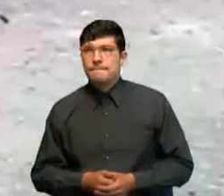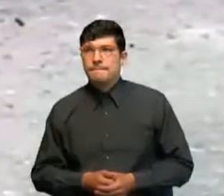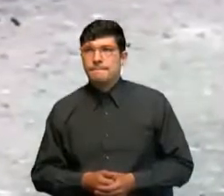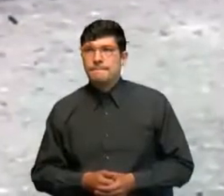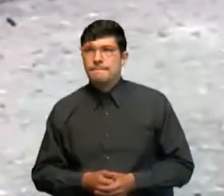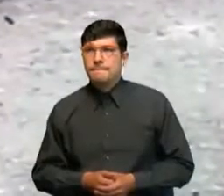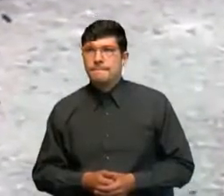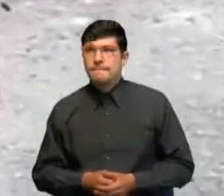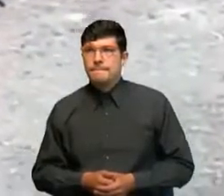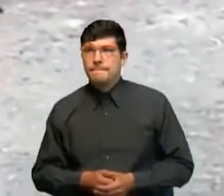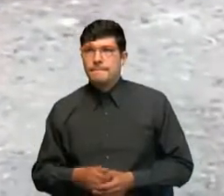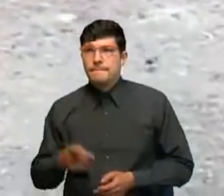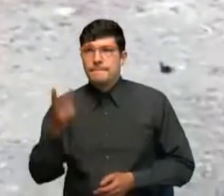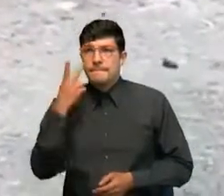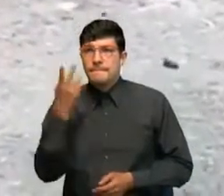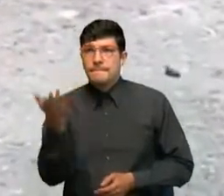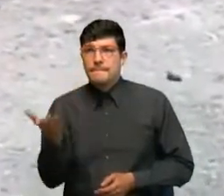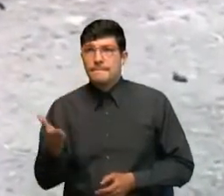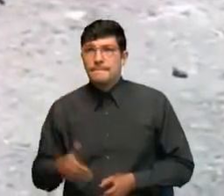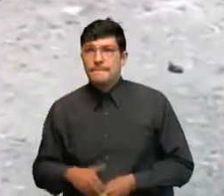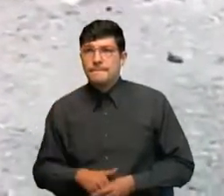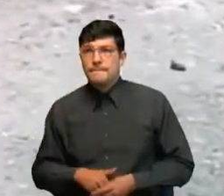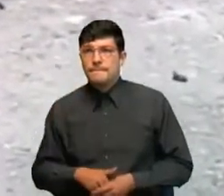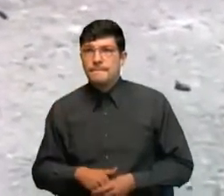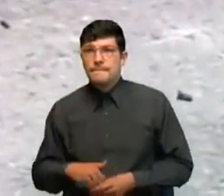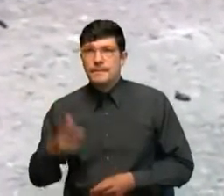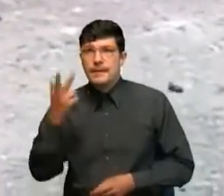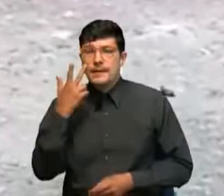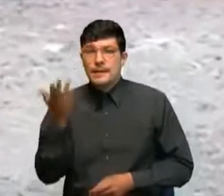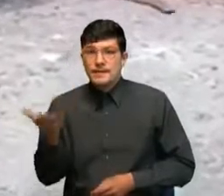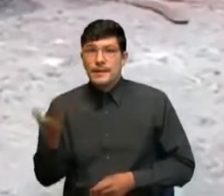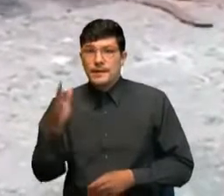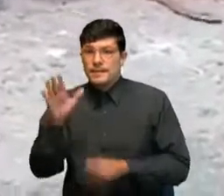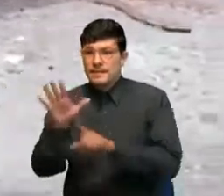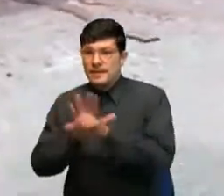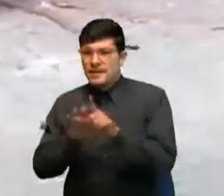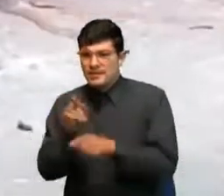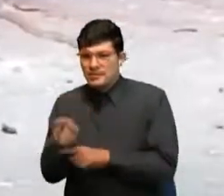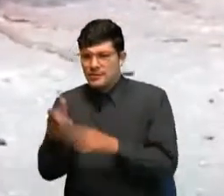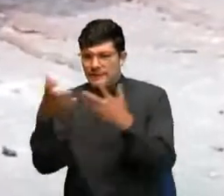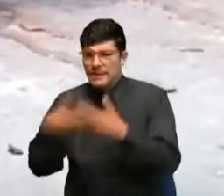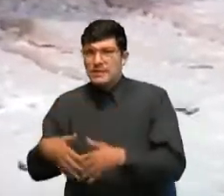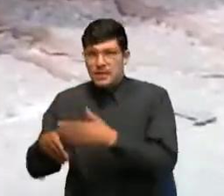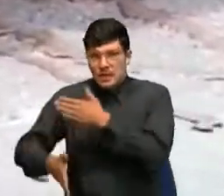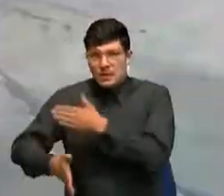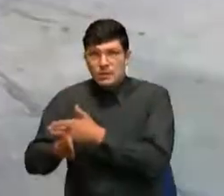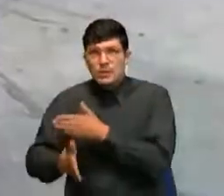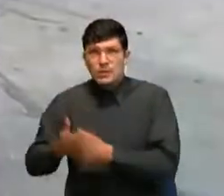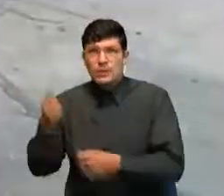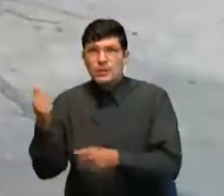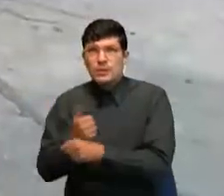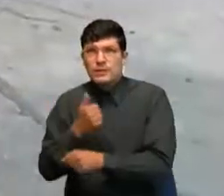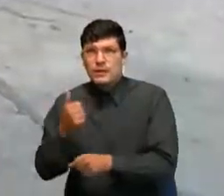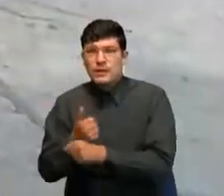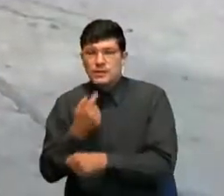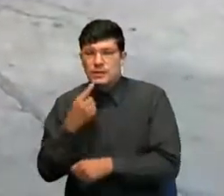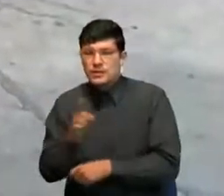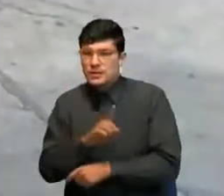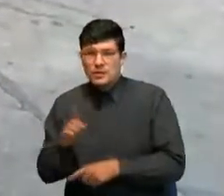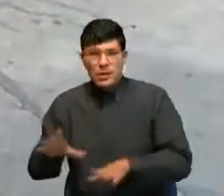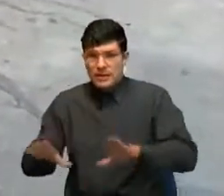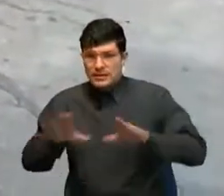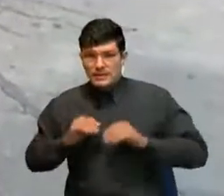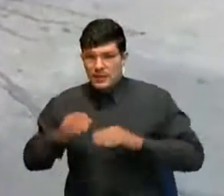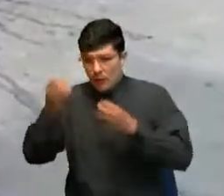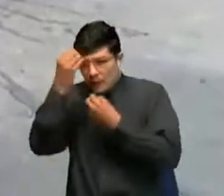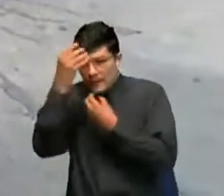con estos vídeos opositores de las ciclorrutas evidencian que el contratista sigue realizando labores en contra de la decisión del